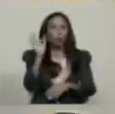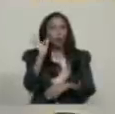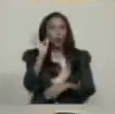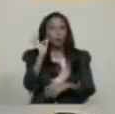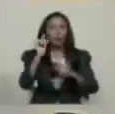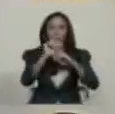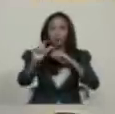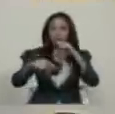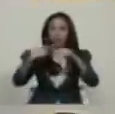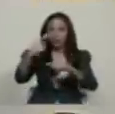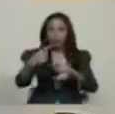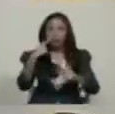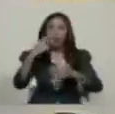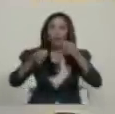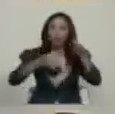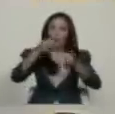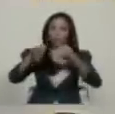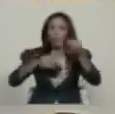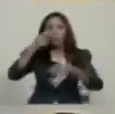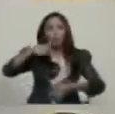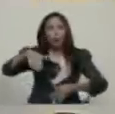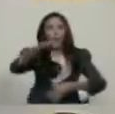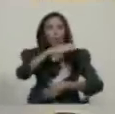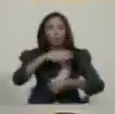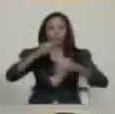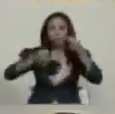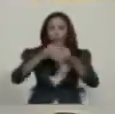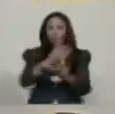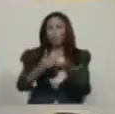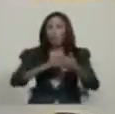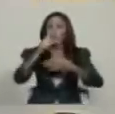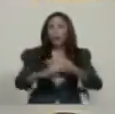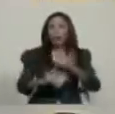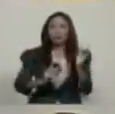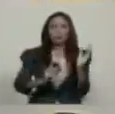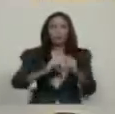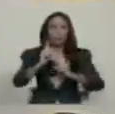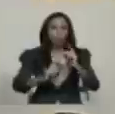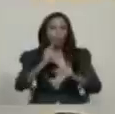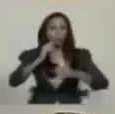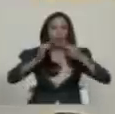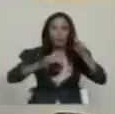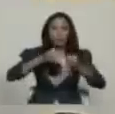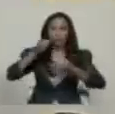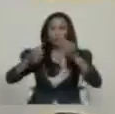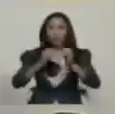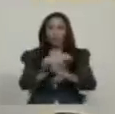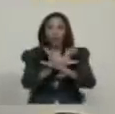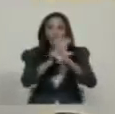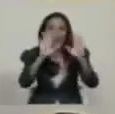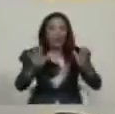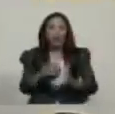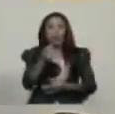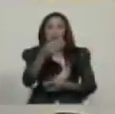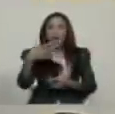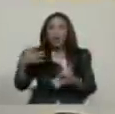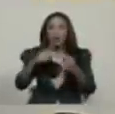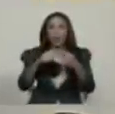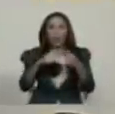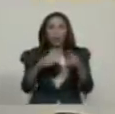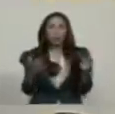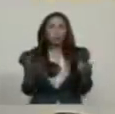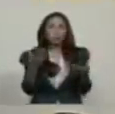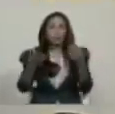próxima semana, y le expliquemos al país el plan productivo, detalle por detalle, cada gramo de arroz, cada gramo